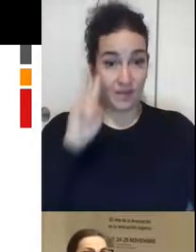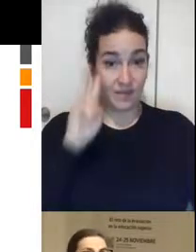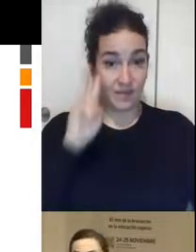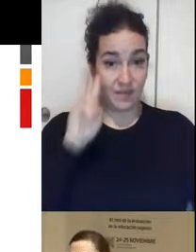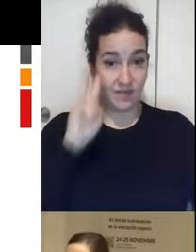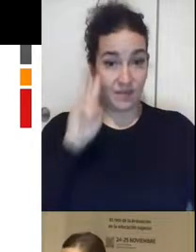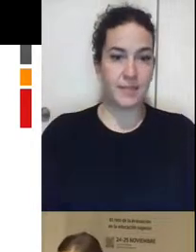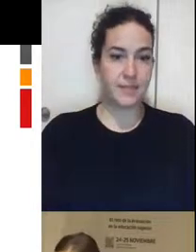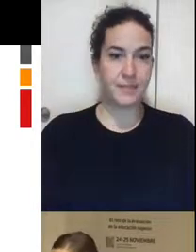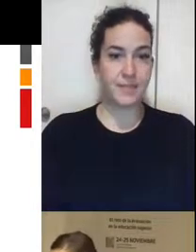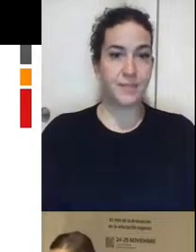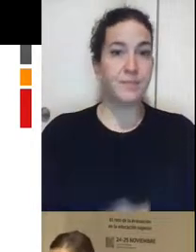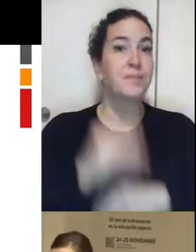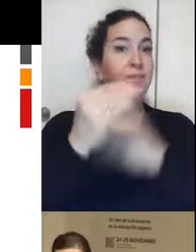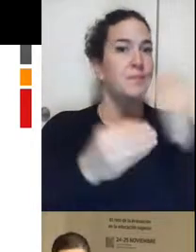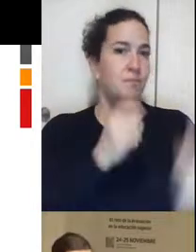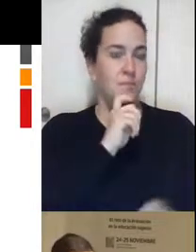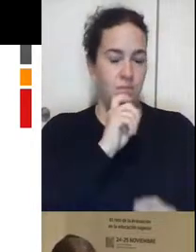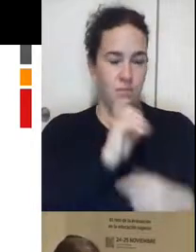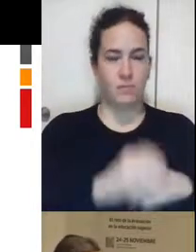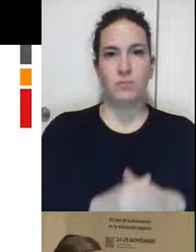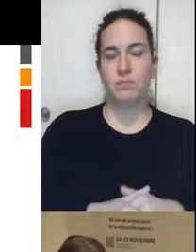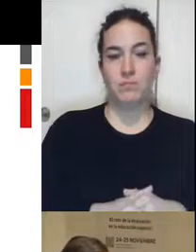forma de proceder fue la siguiente.